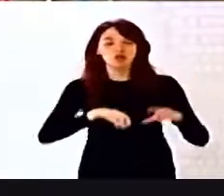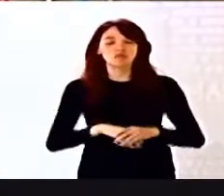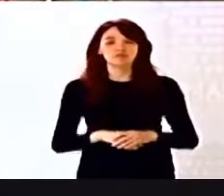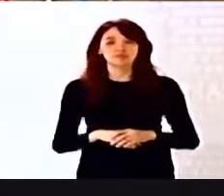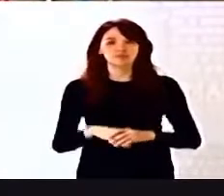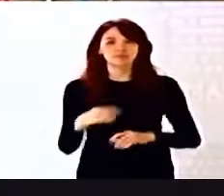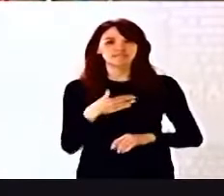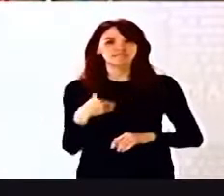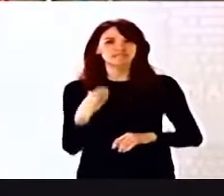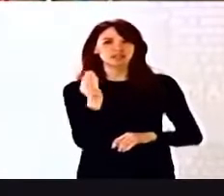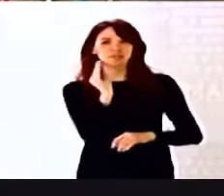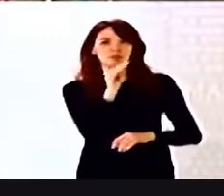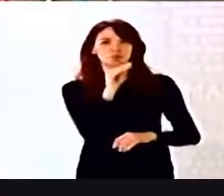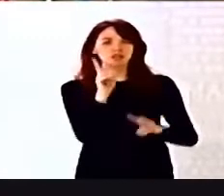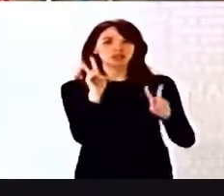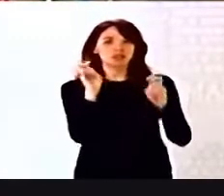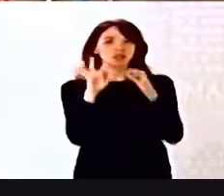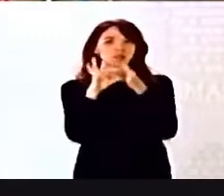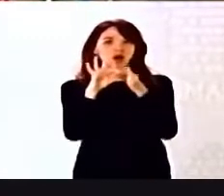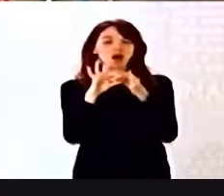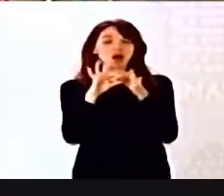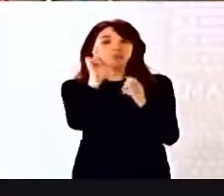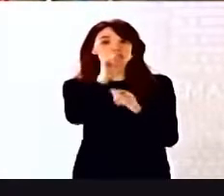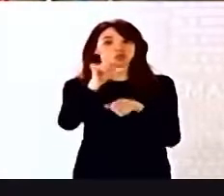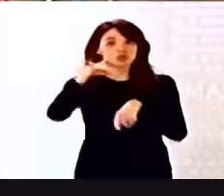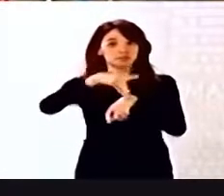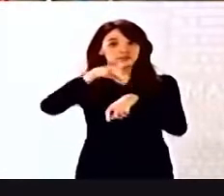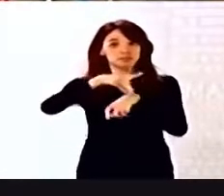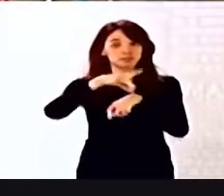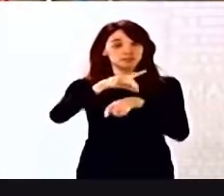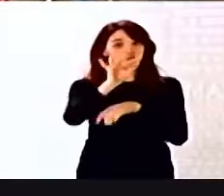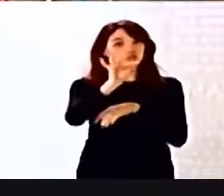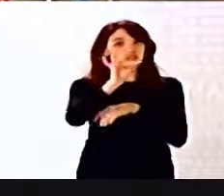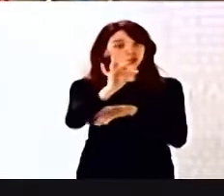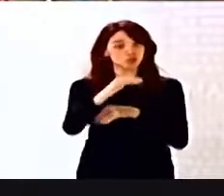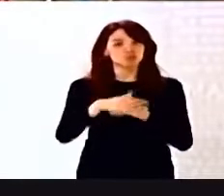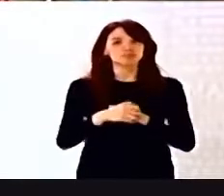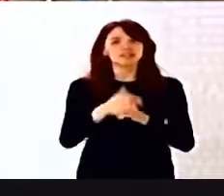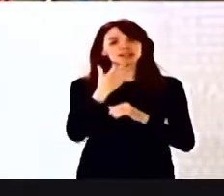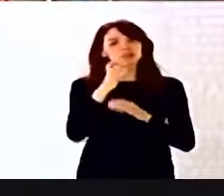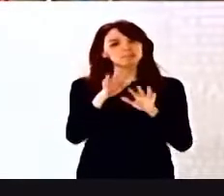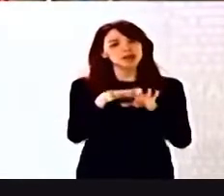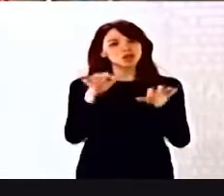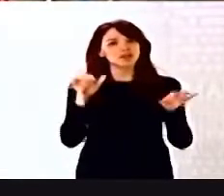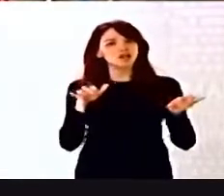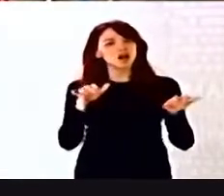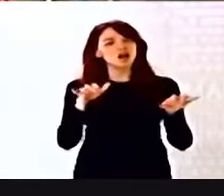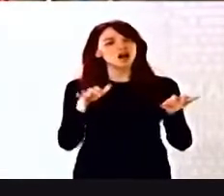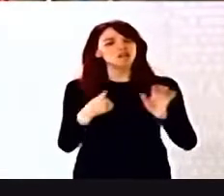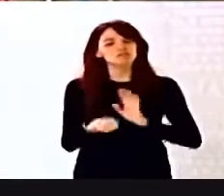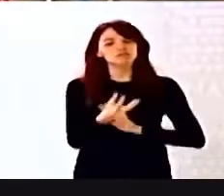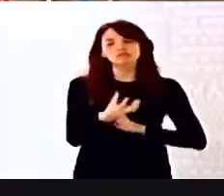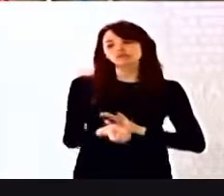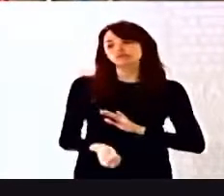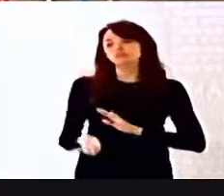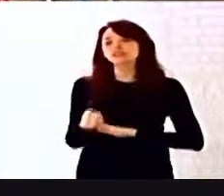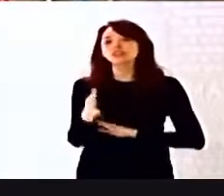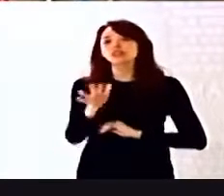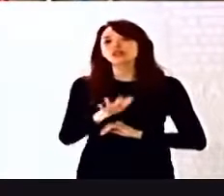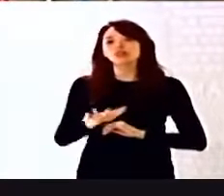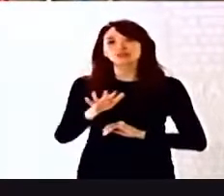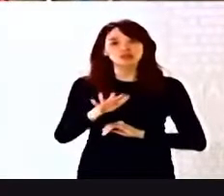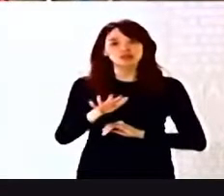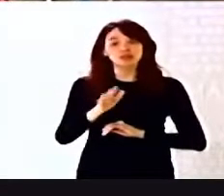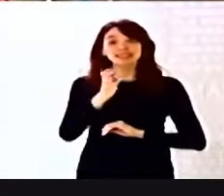Yo quería preguntarle con respecto a los positivos de los últimos días, si la mayor parte de estos positivos se están dando entre sanitarios, o